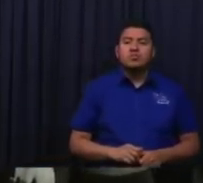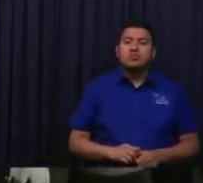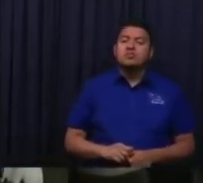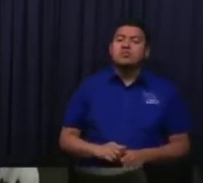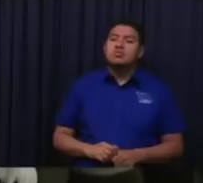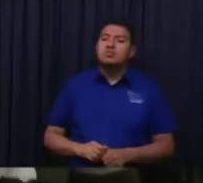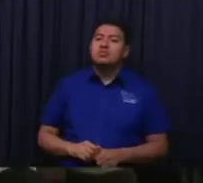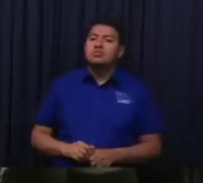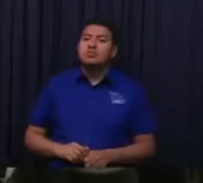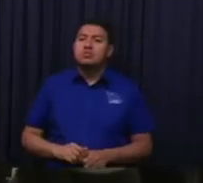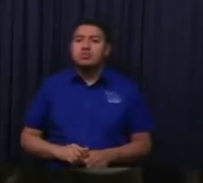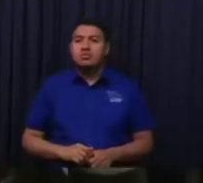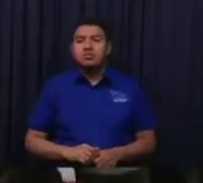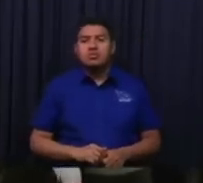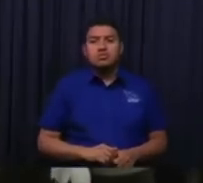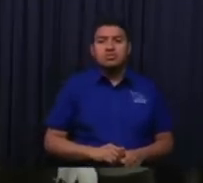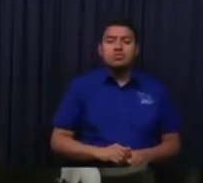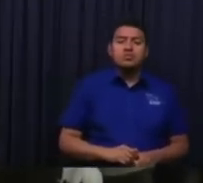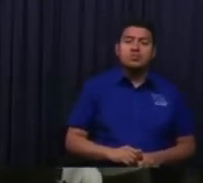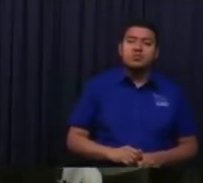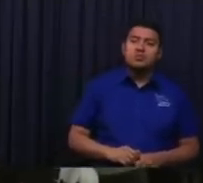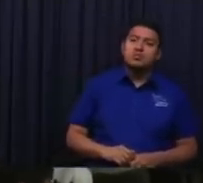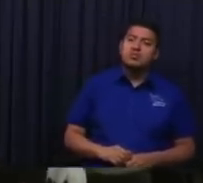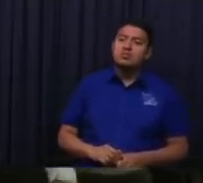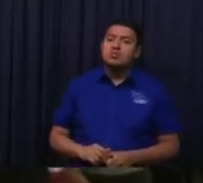familia. Atendámoslos, por favor.